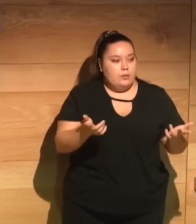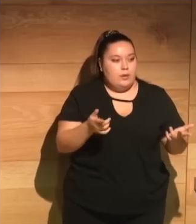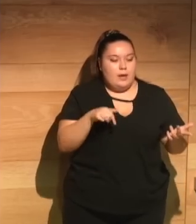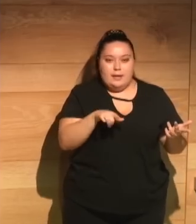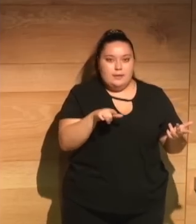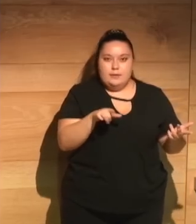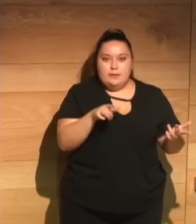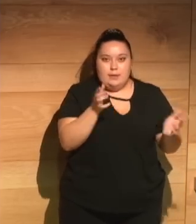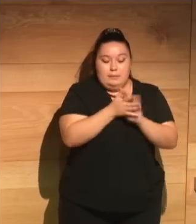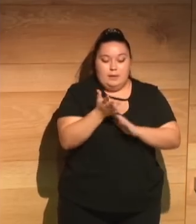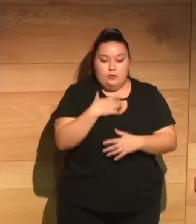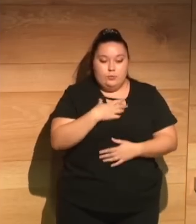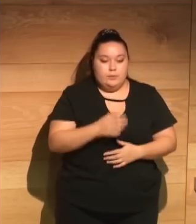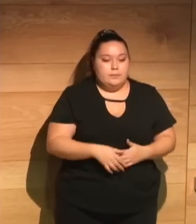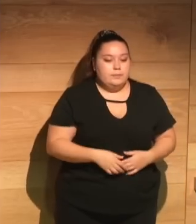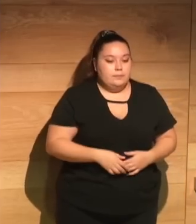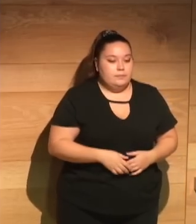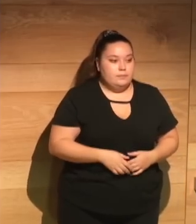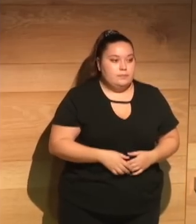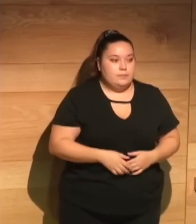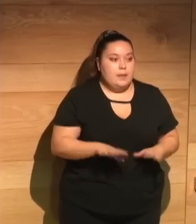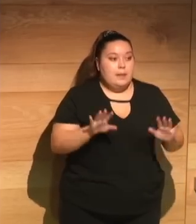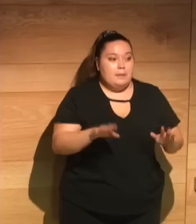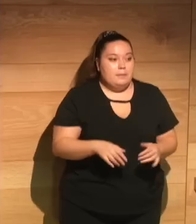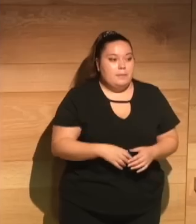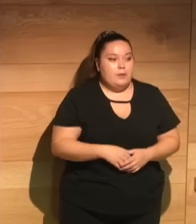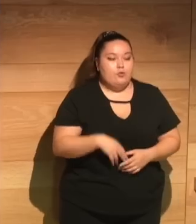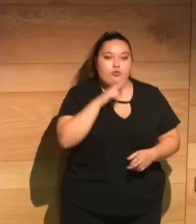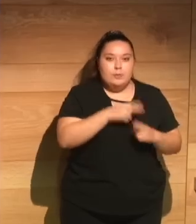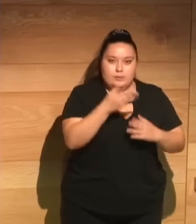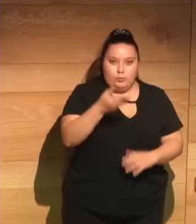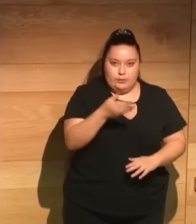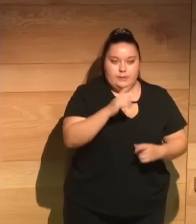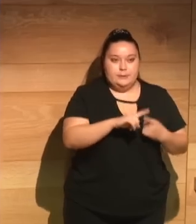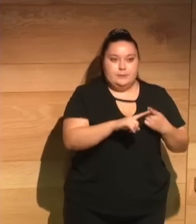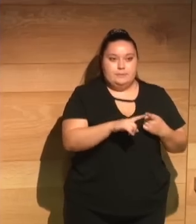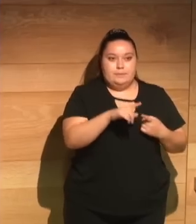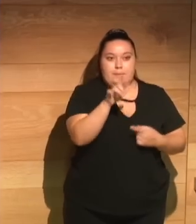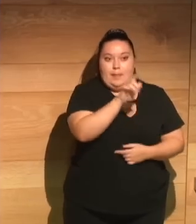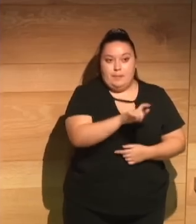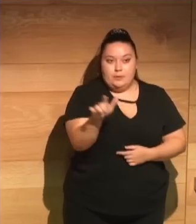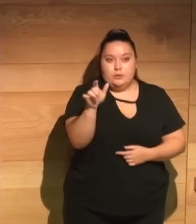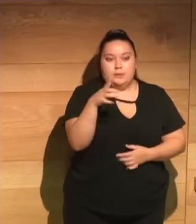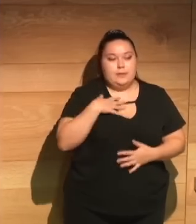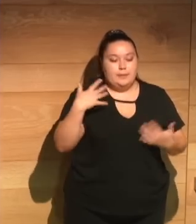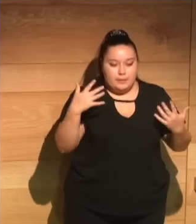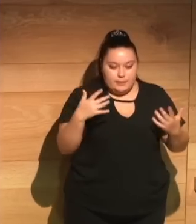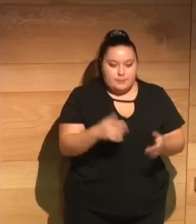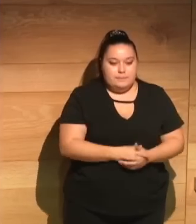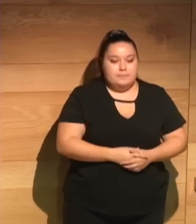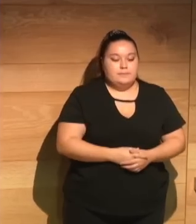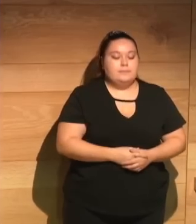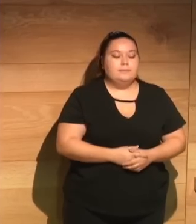porque ahí nos lo podrá explicar. Pero, nombres súper importantes. La gente que de repente, que